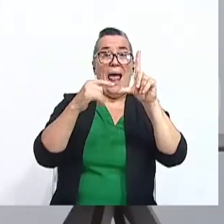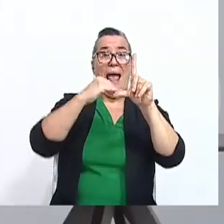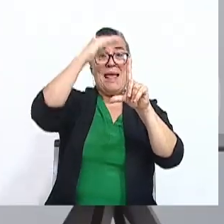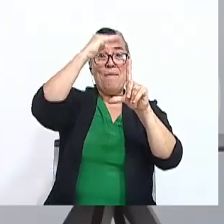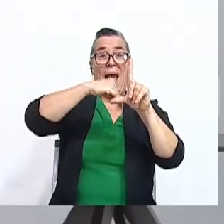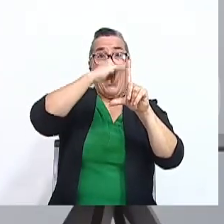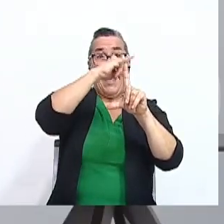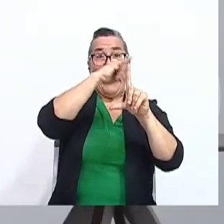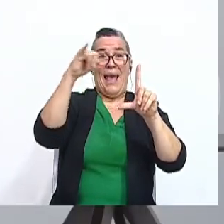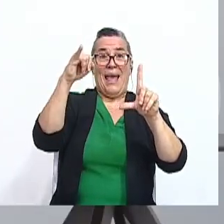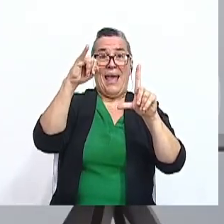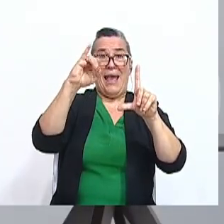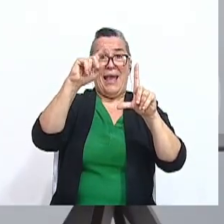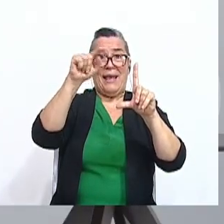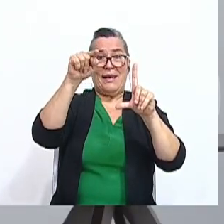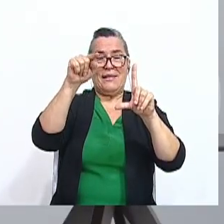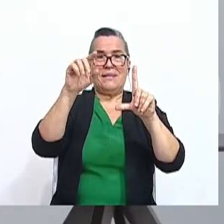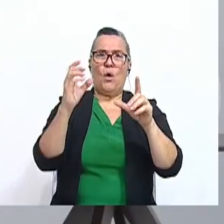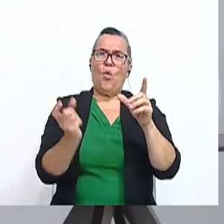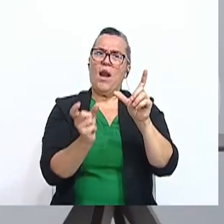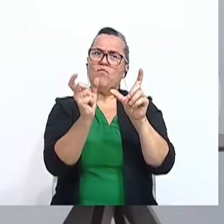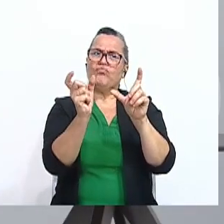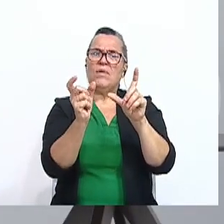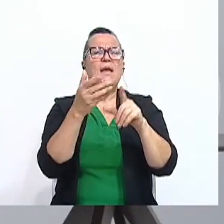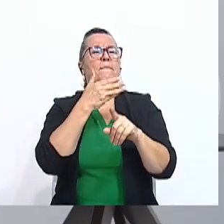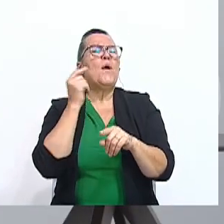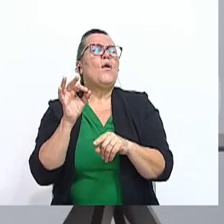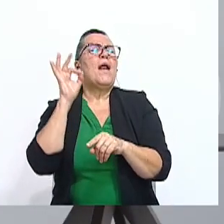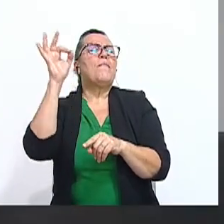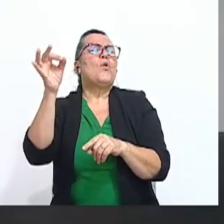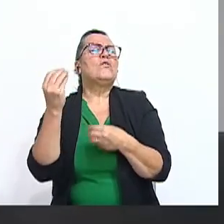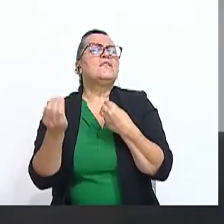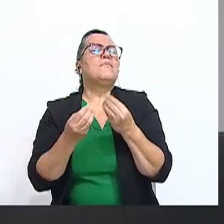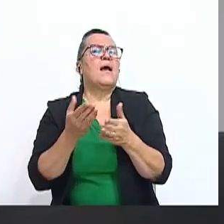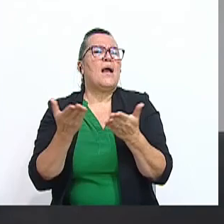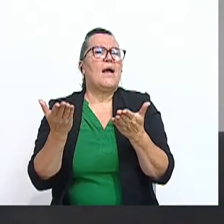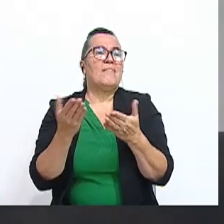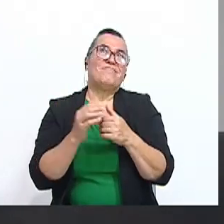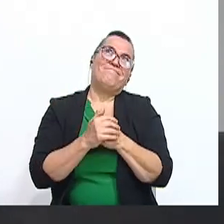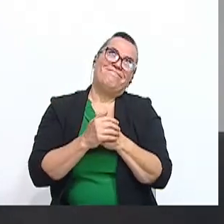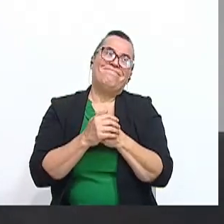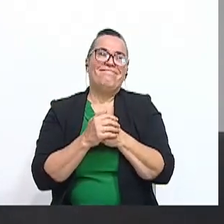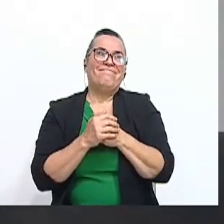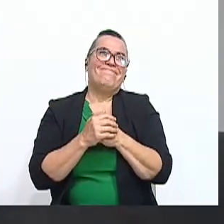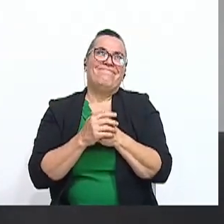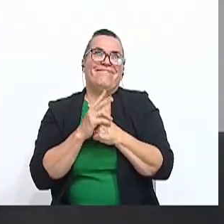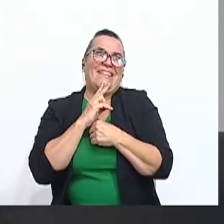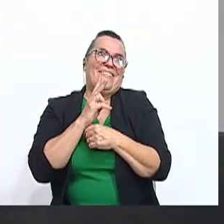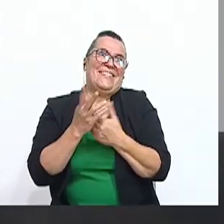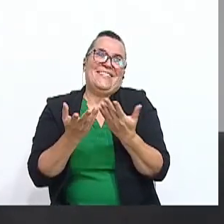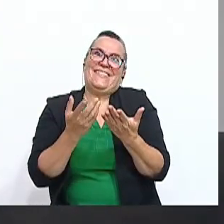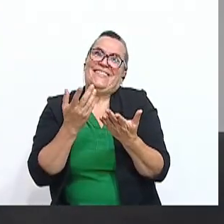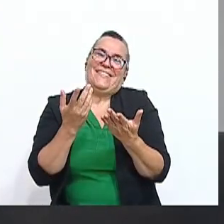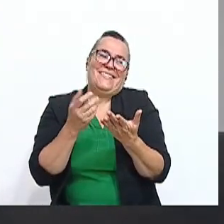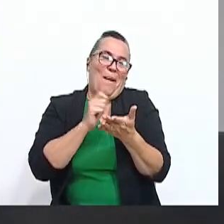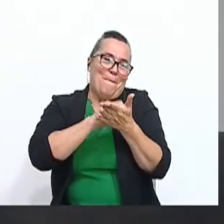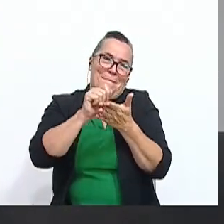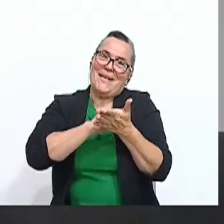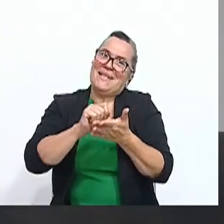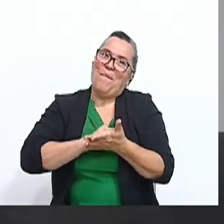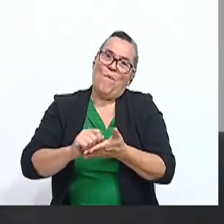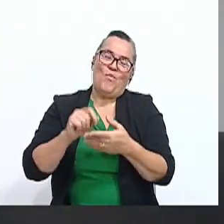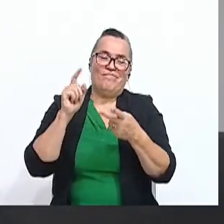composición. ¿Y cómo puedes mejorar para la próxima clase? Bueno, definitivamente tengo que tomar más